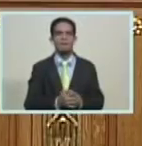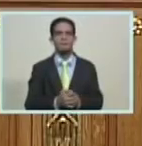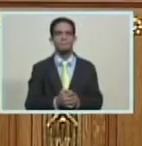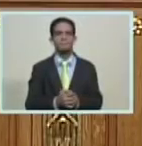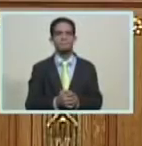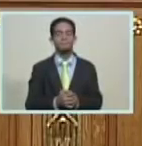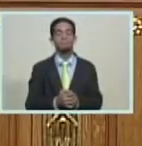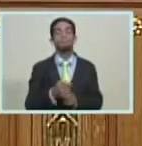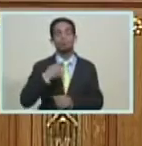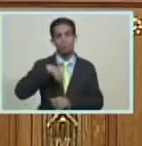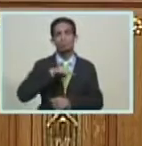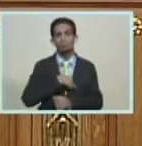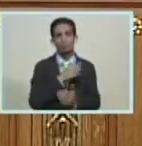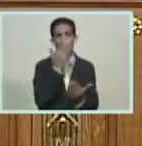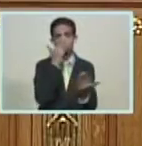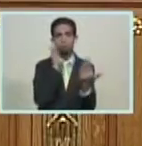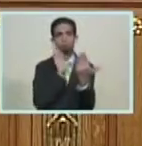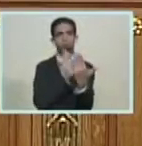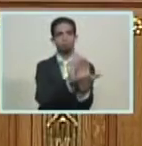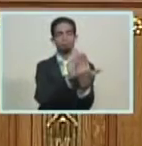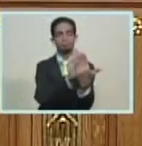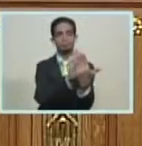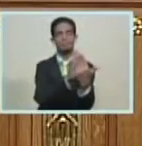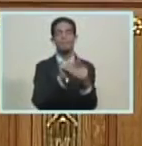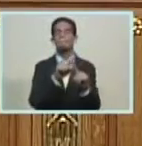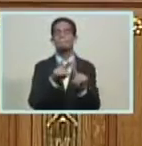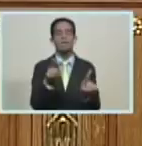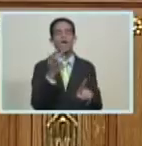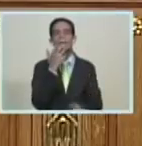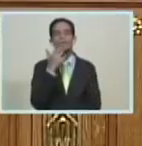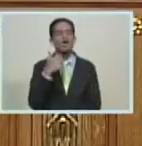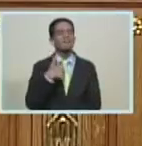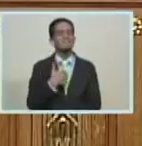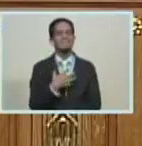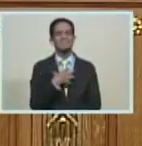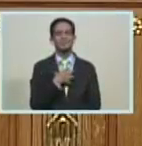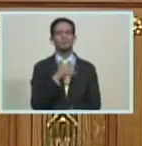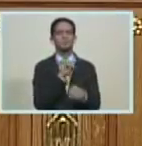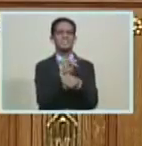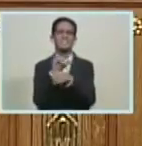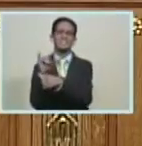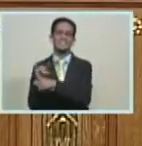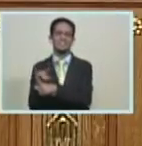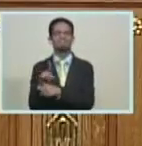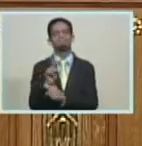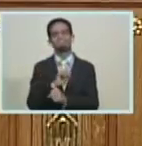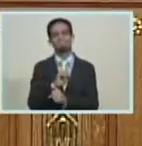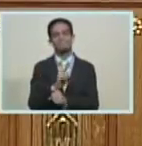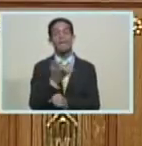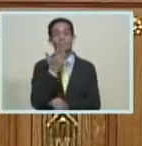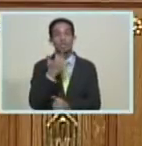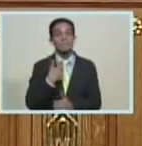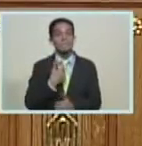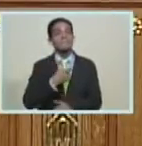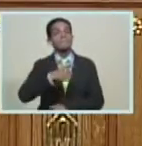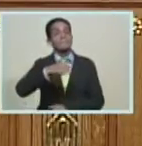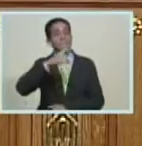Las vamos a enfrentar, pero no puedo aquí engañar a nadie. Nos van a crear graves